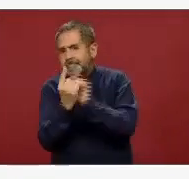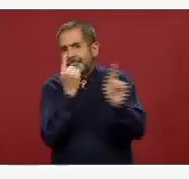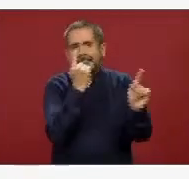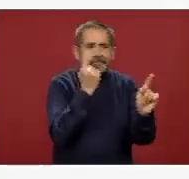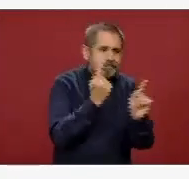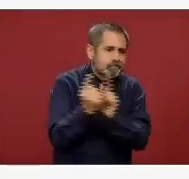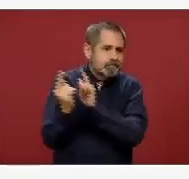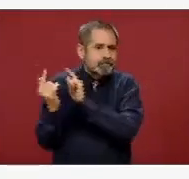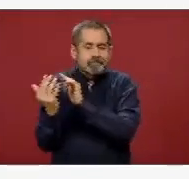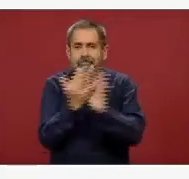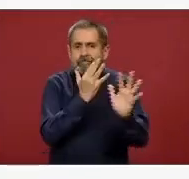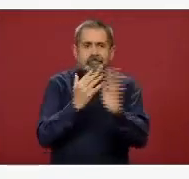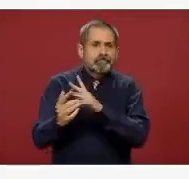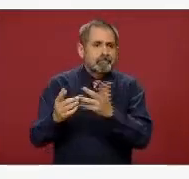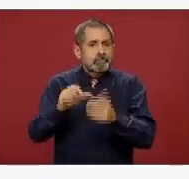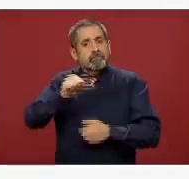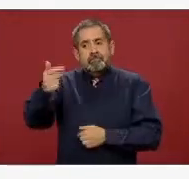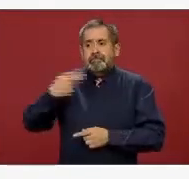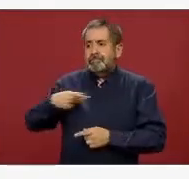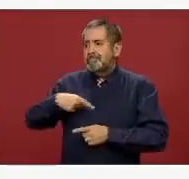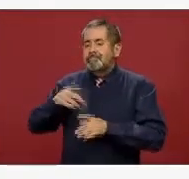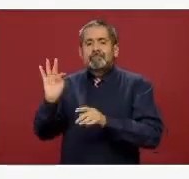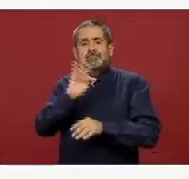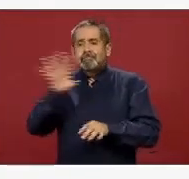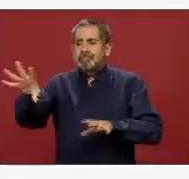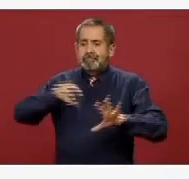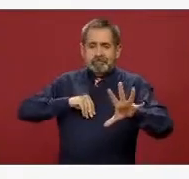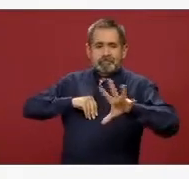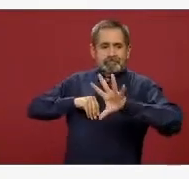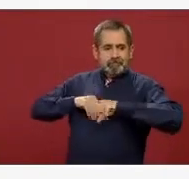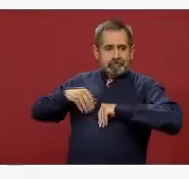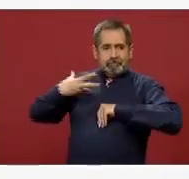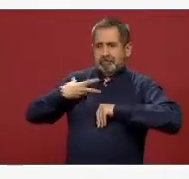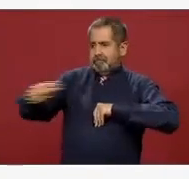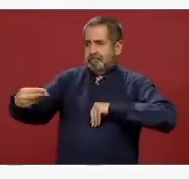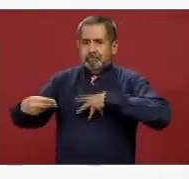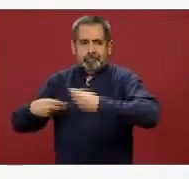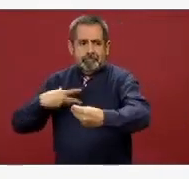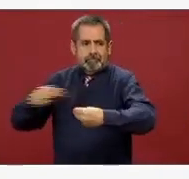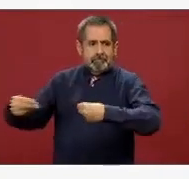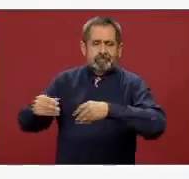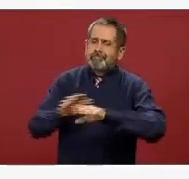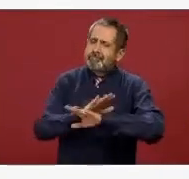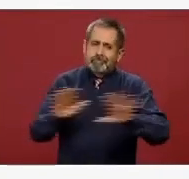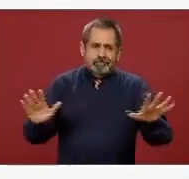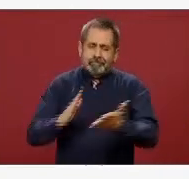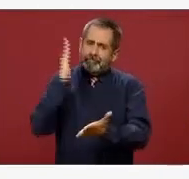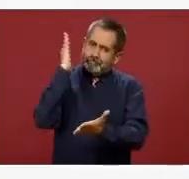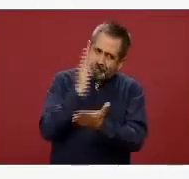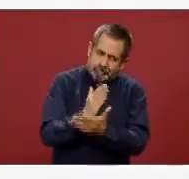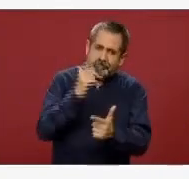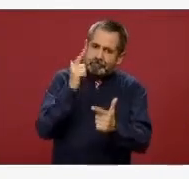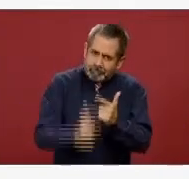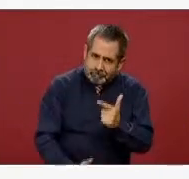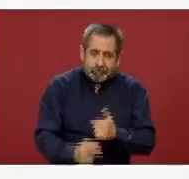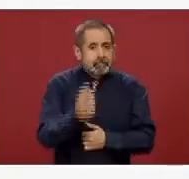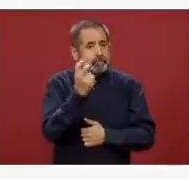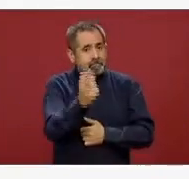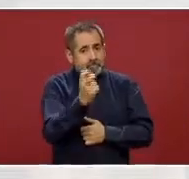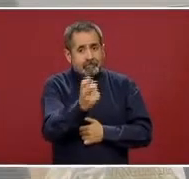público donde me encuentro con otras personas y las contagio. Eso es lo que queremos evitar. Quédate en